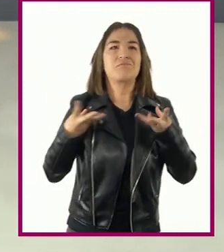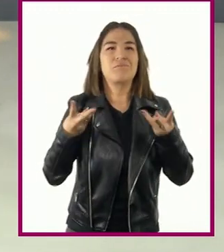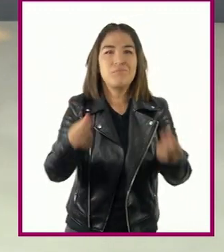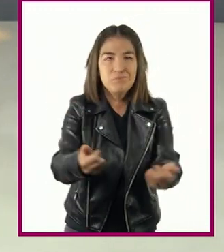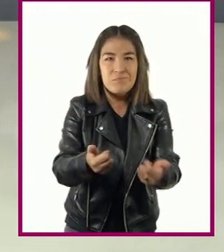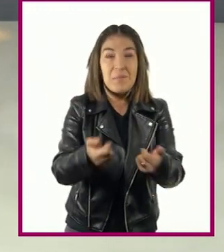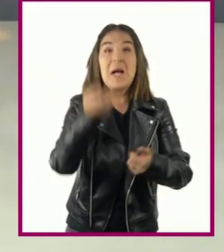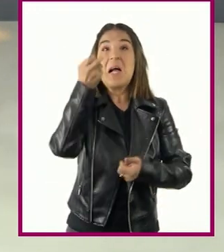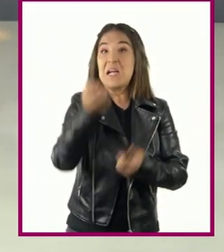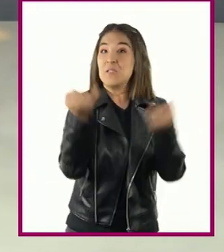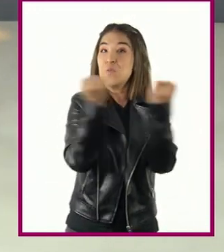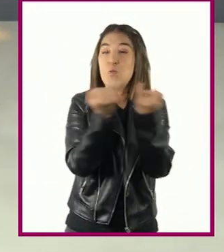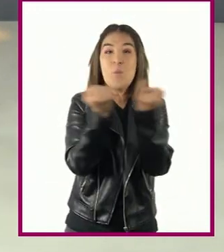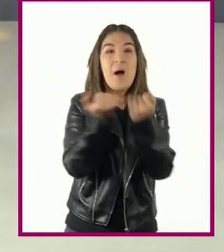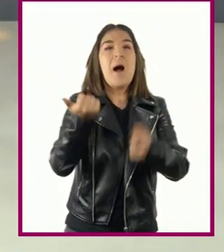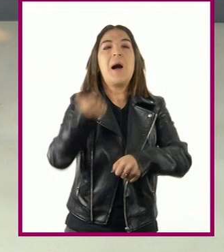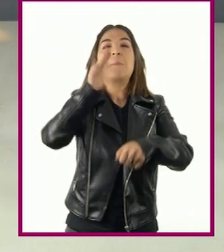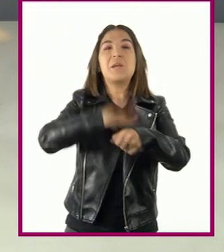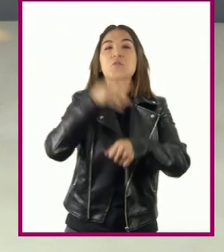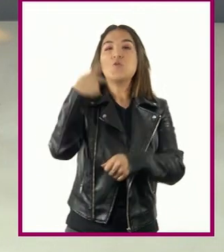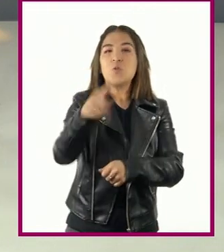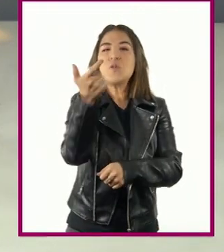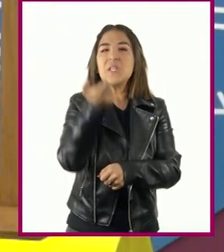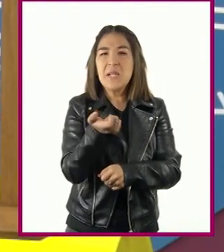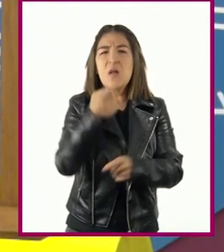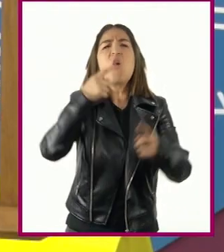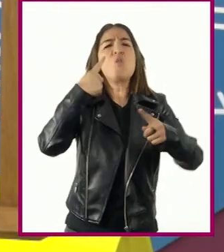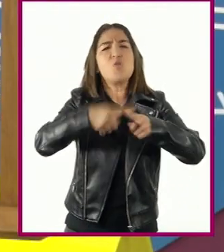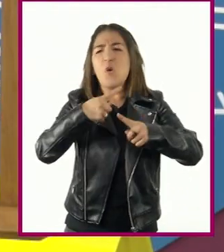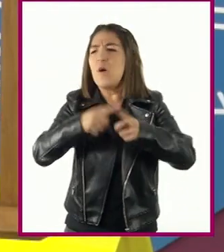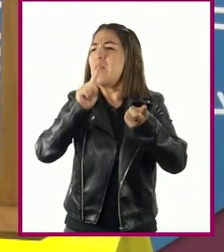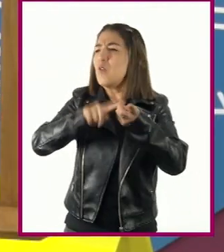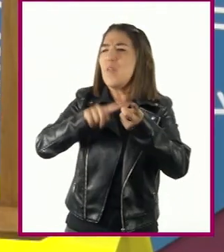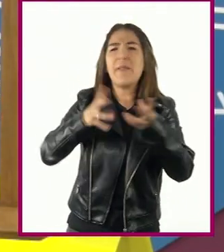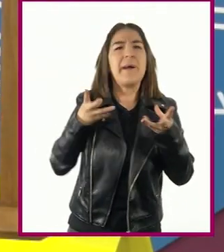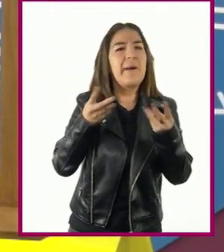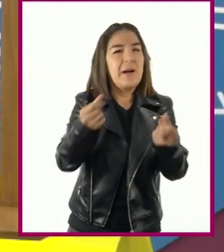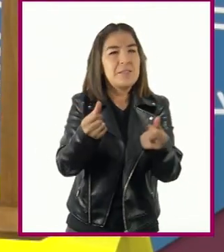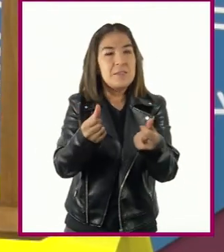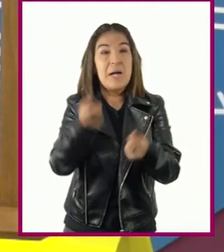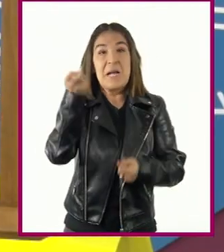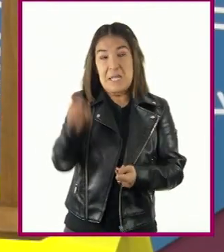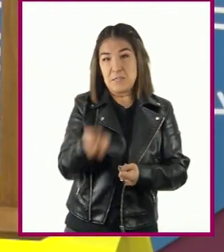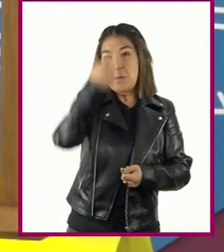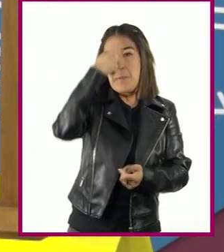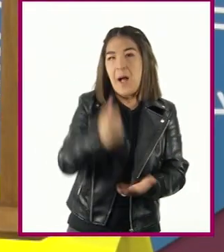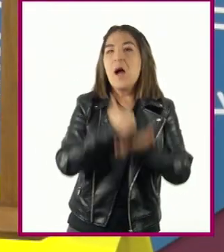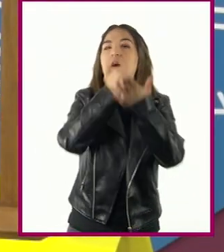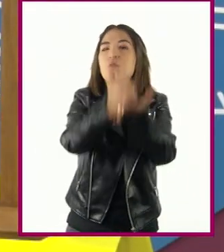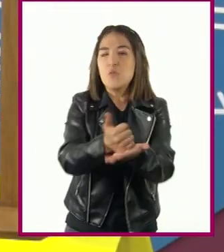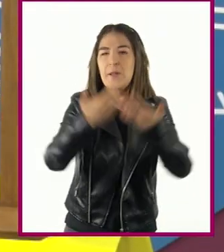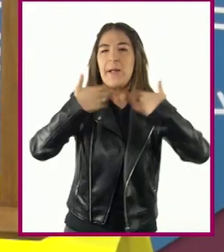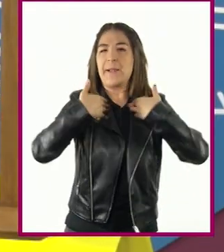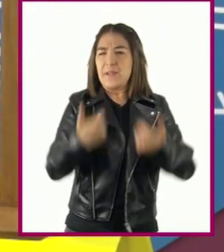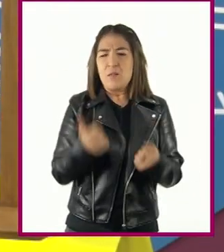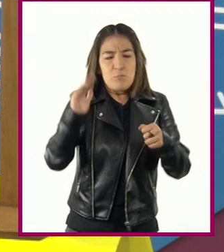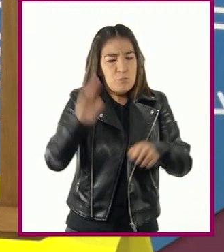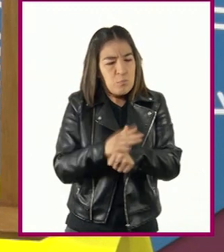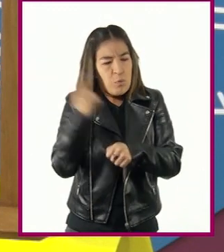administra recursos debe saber cómo se gastan. Este ejemplo ayuda a comprender por